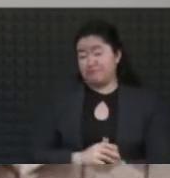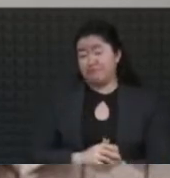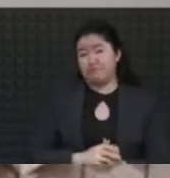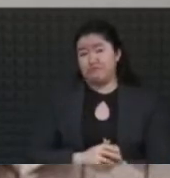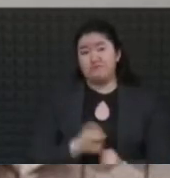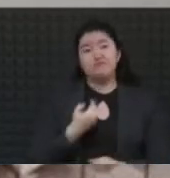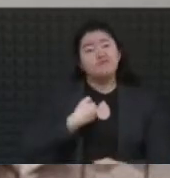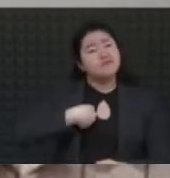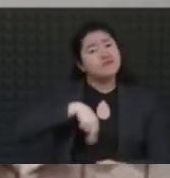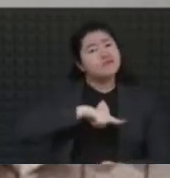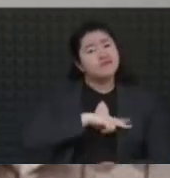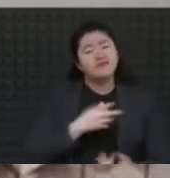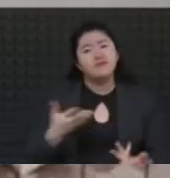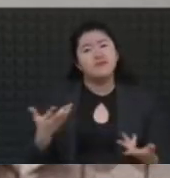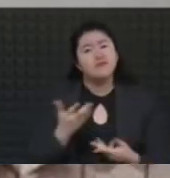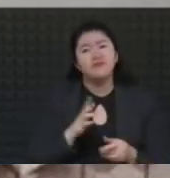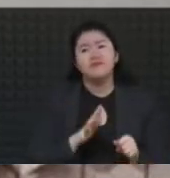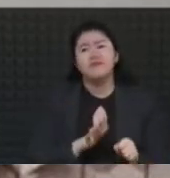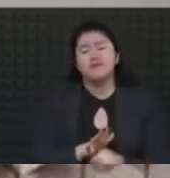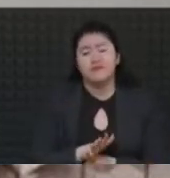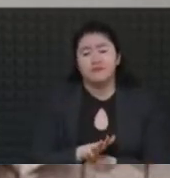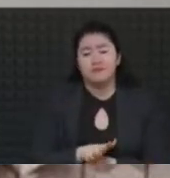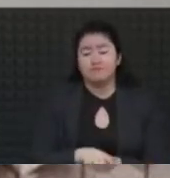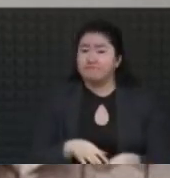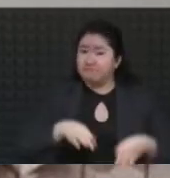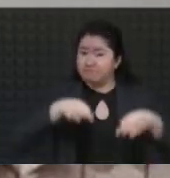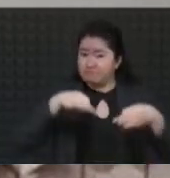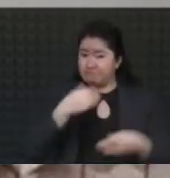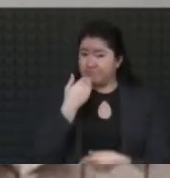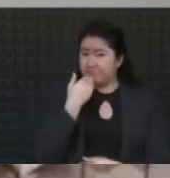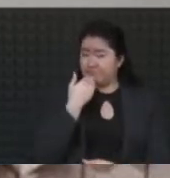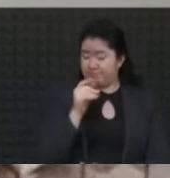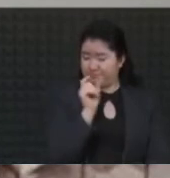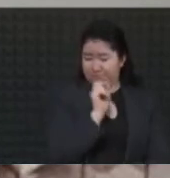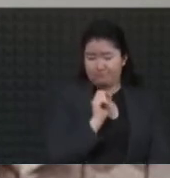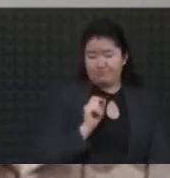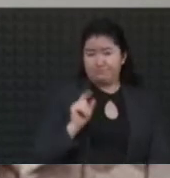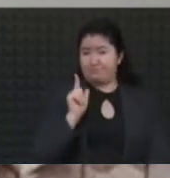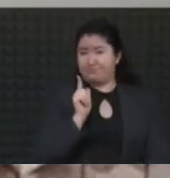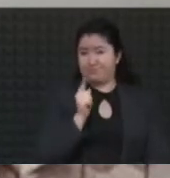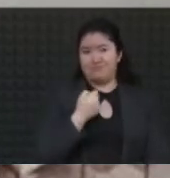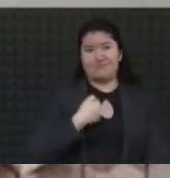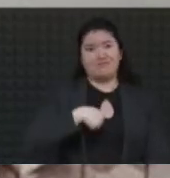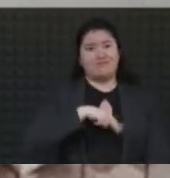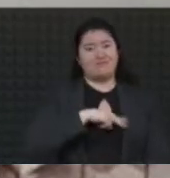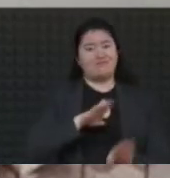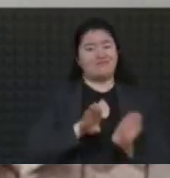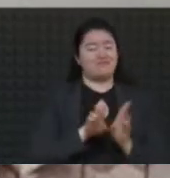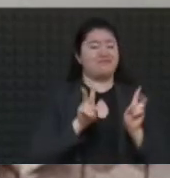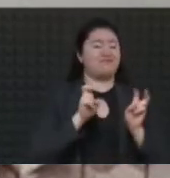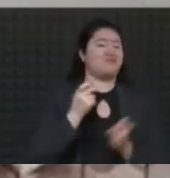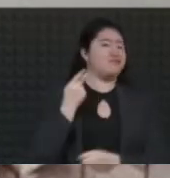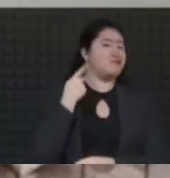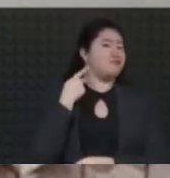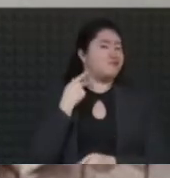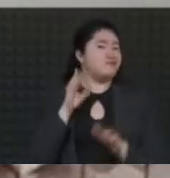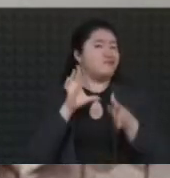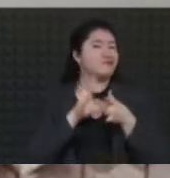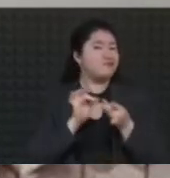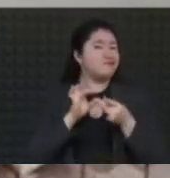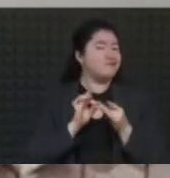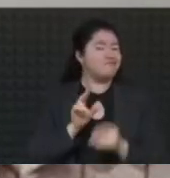Nosotros lo que hacemos de una manera muy profesional, y por eso no entramos a un tema político, ni mucho menos,